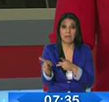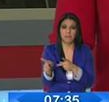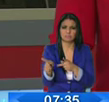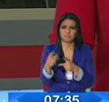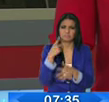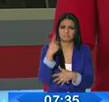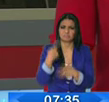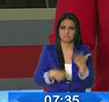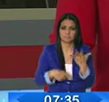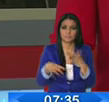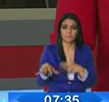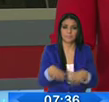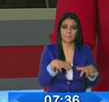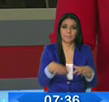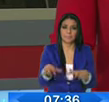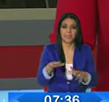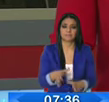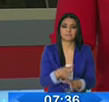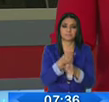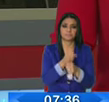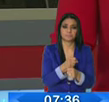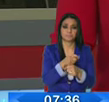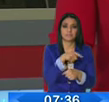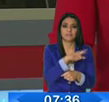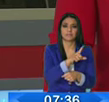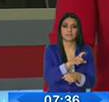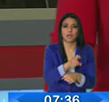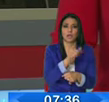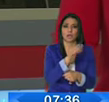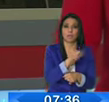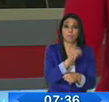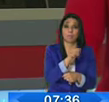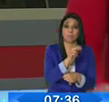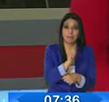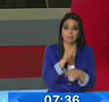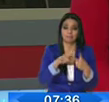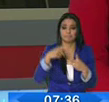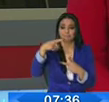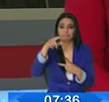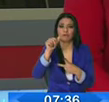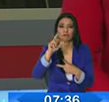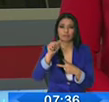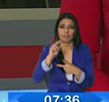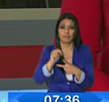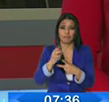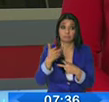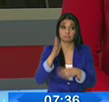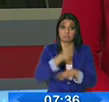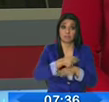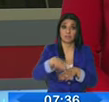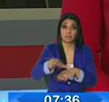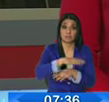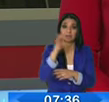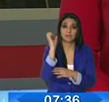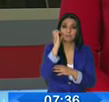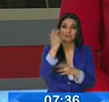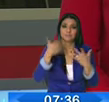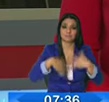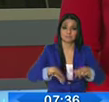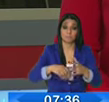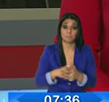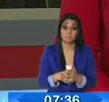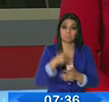ejecutar el operativo de seguridad en zaruma y portovelo una vez que se declaró el estado de excepción en estas localidades se